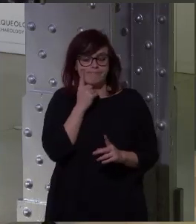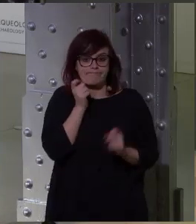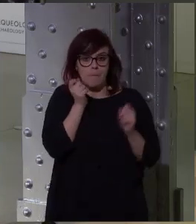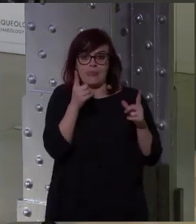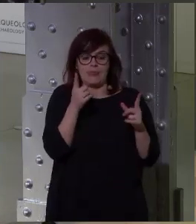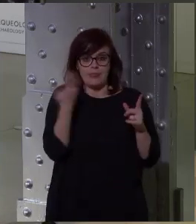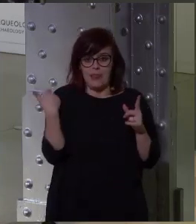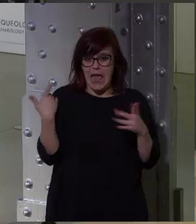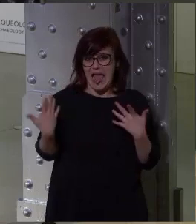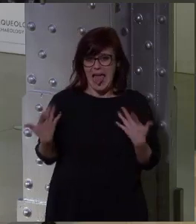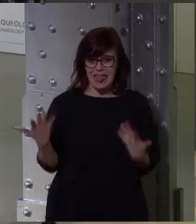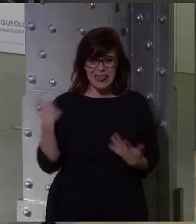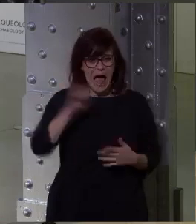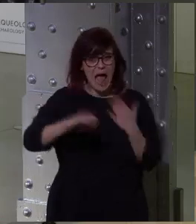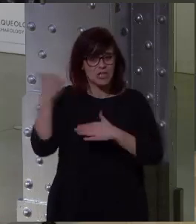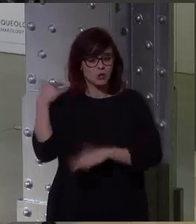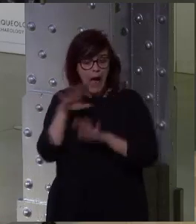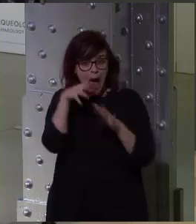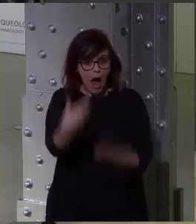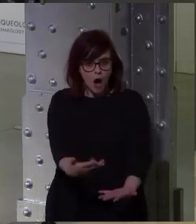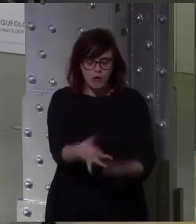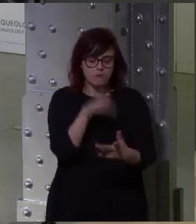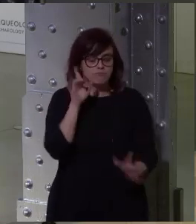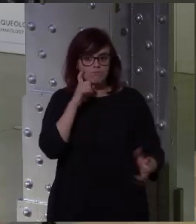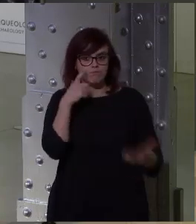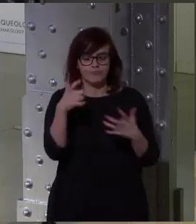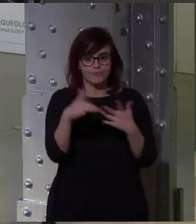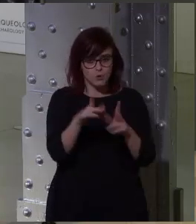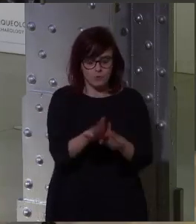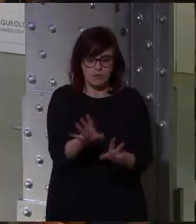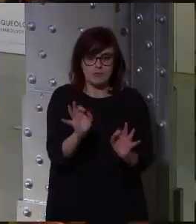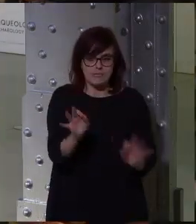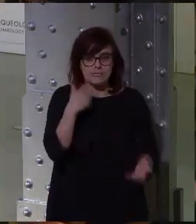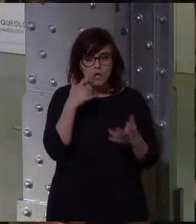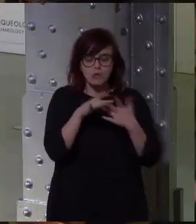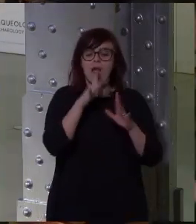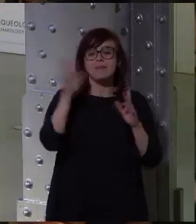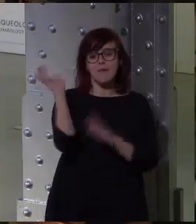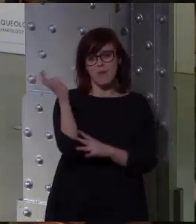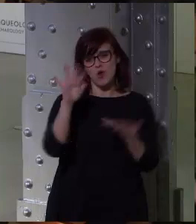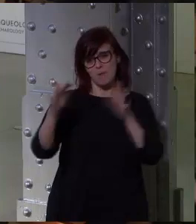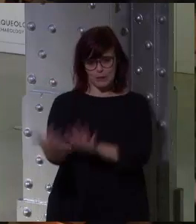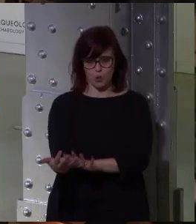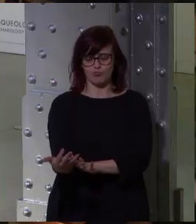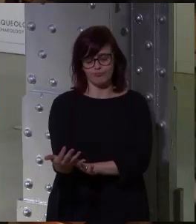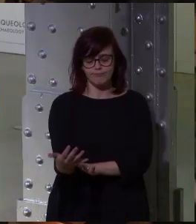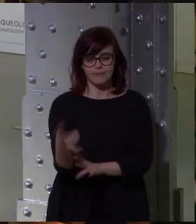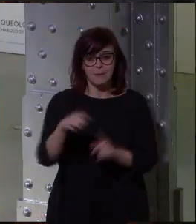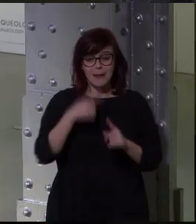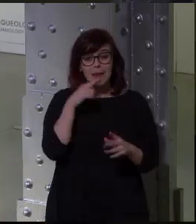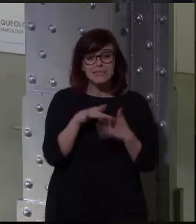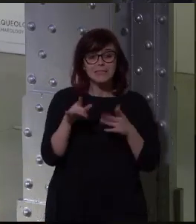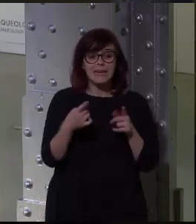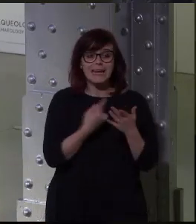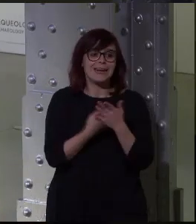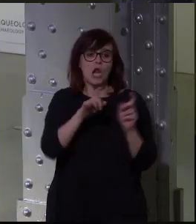descubierto hace pocos años y ahora está ahí permanentemente, y el cambio climático. Y en un